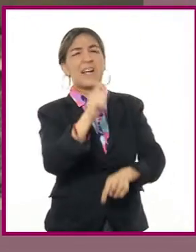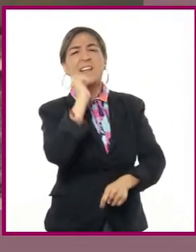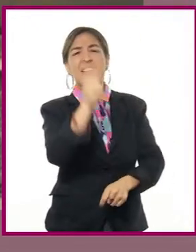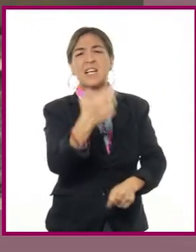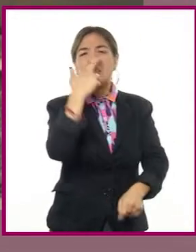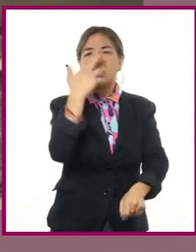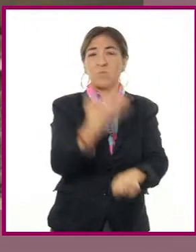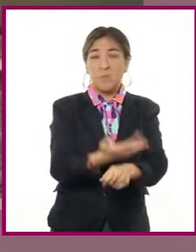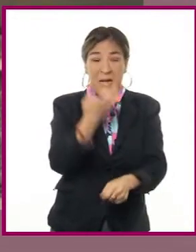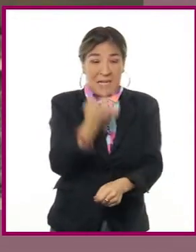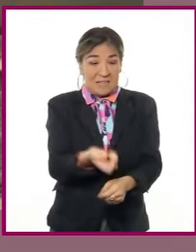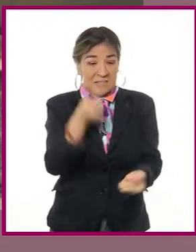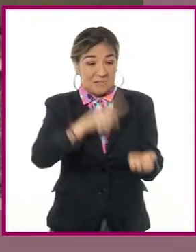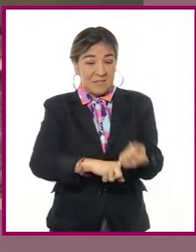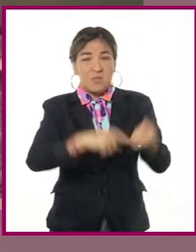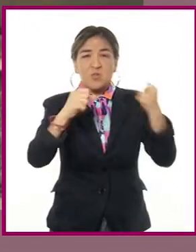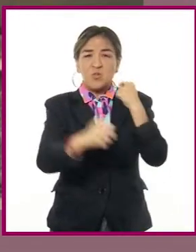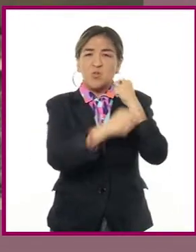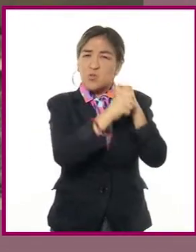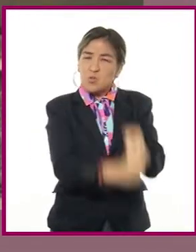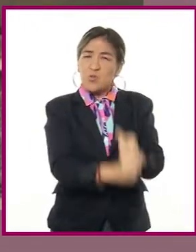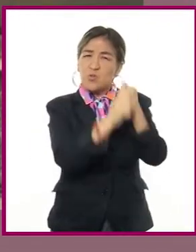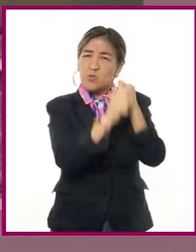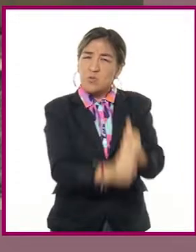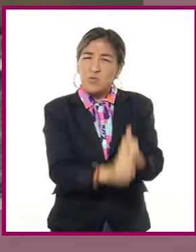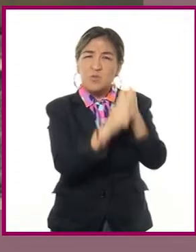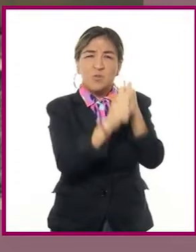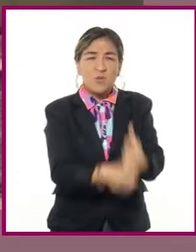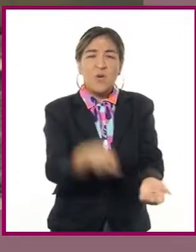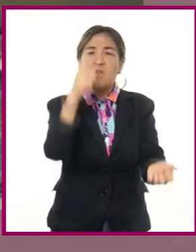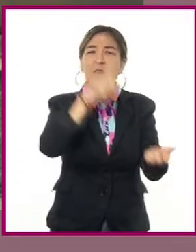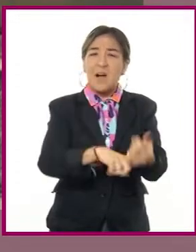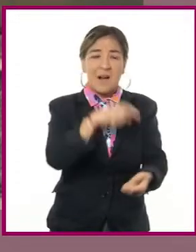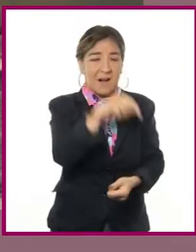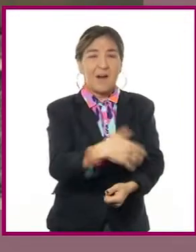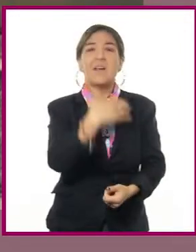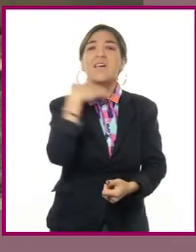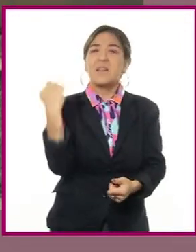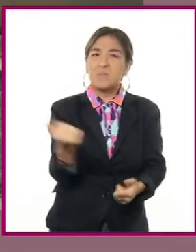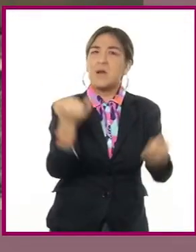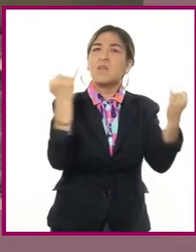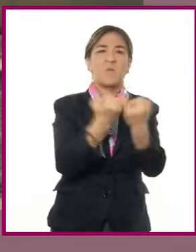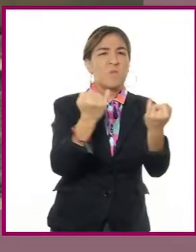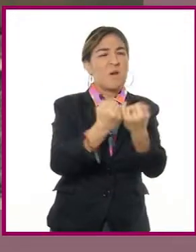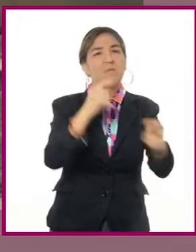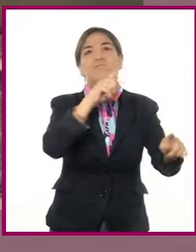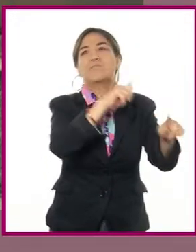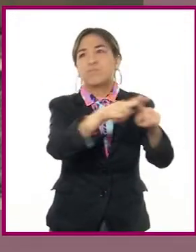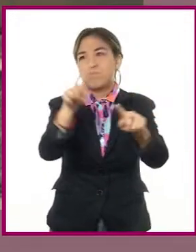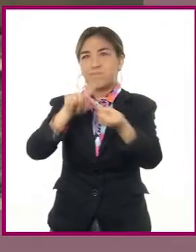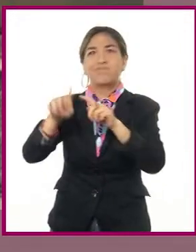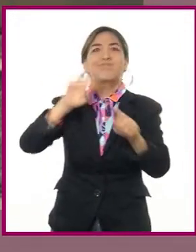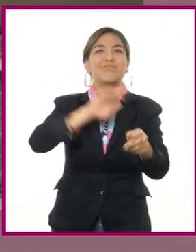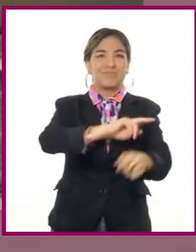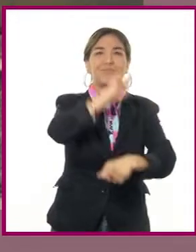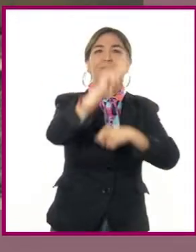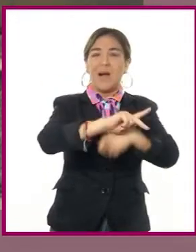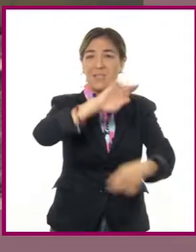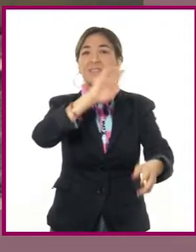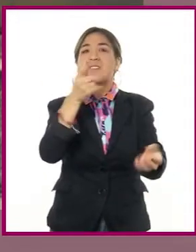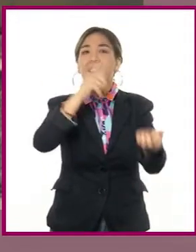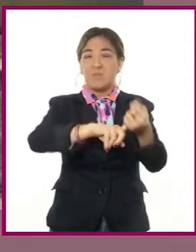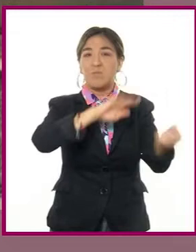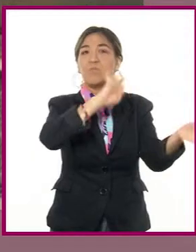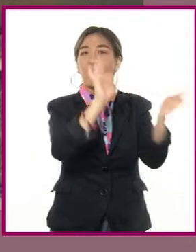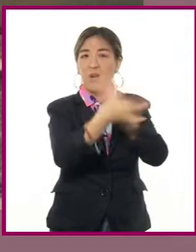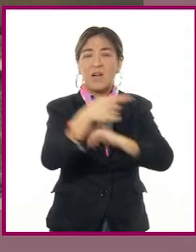de este sufrimiento tan grande que tenían los alemanes y de buena parte de los males del mundo la tenían los